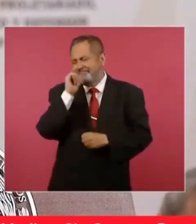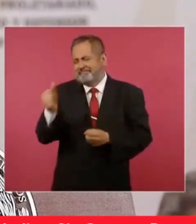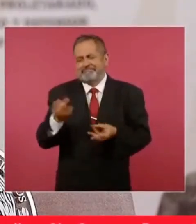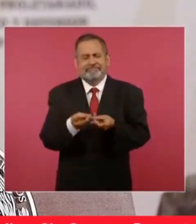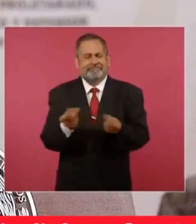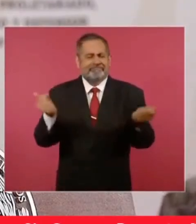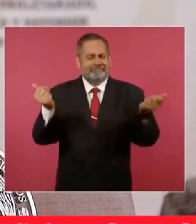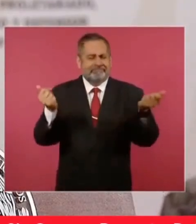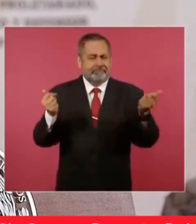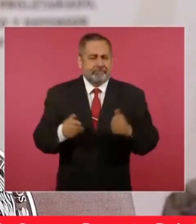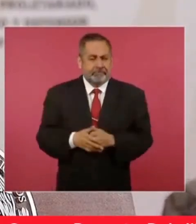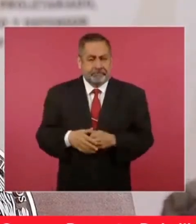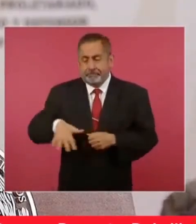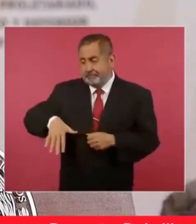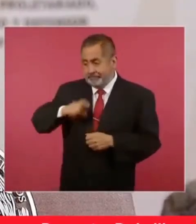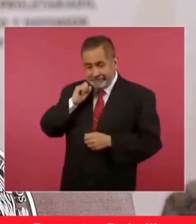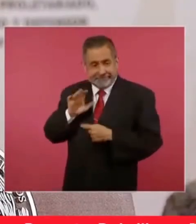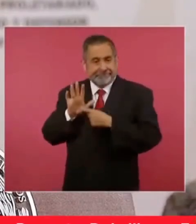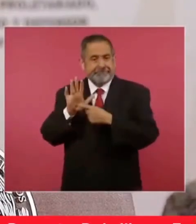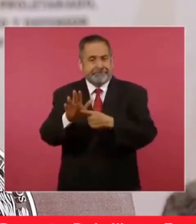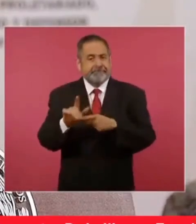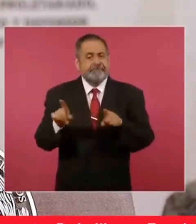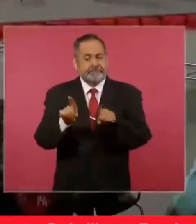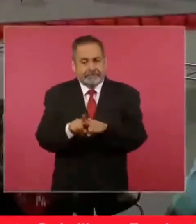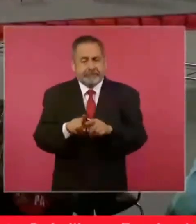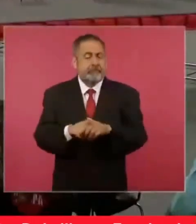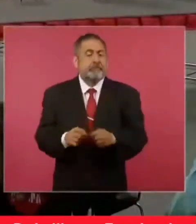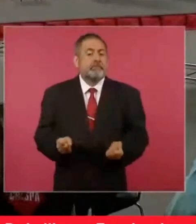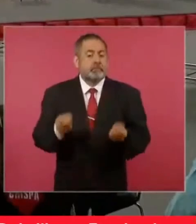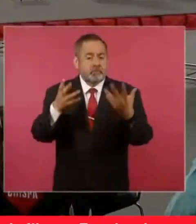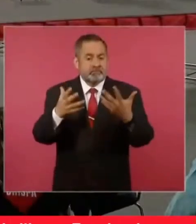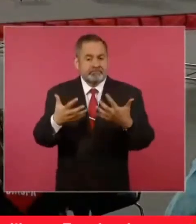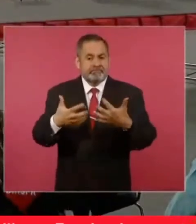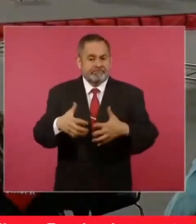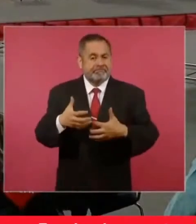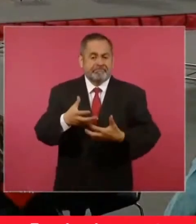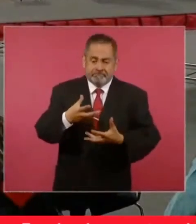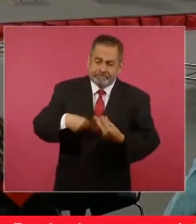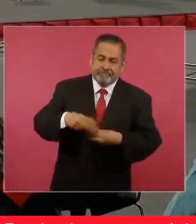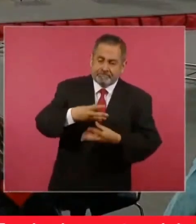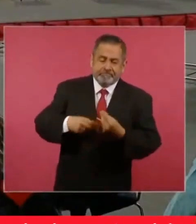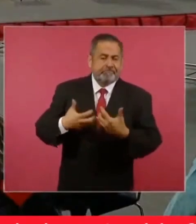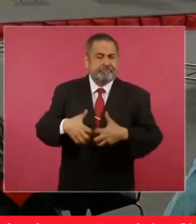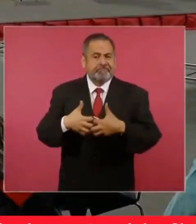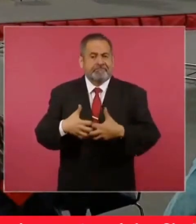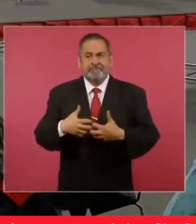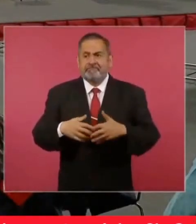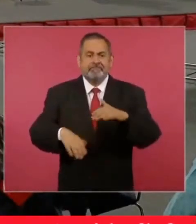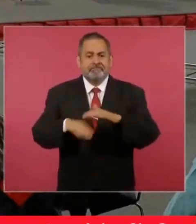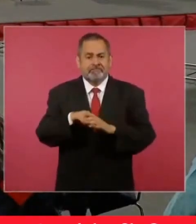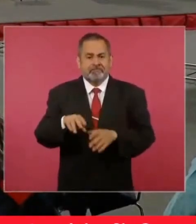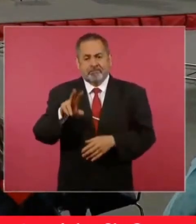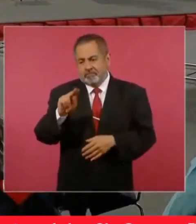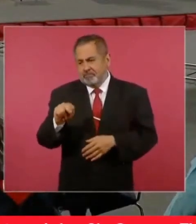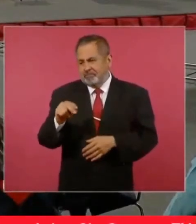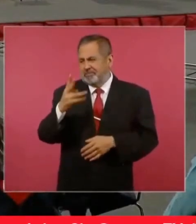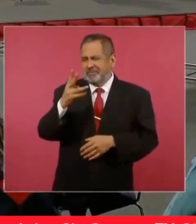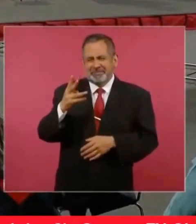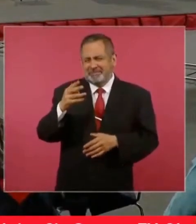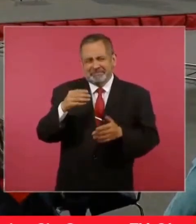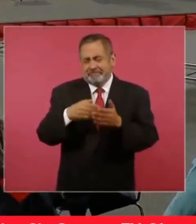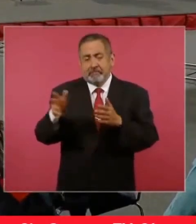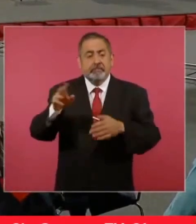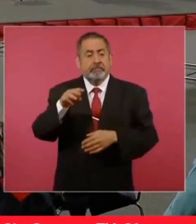Ya se expuso aquí también la cantidad de generación que tenemos hoy, que son 80 y tantos mil